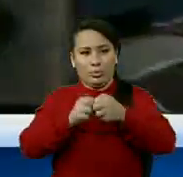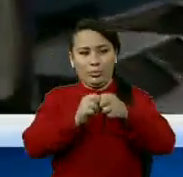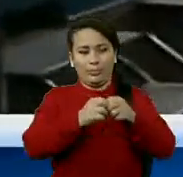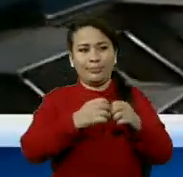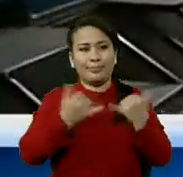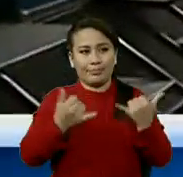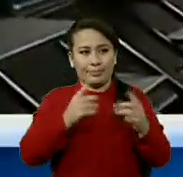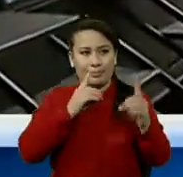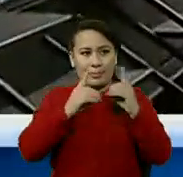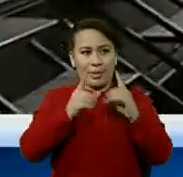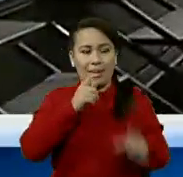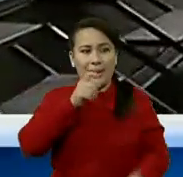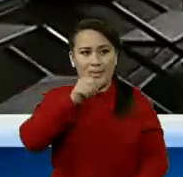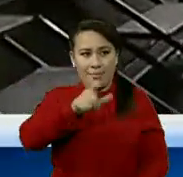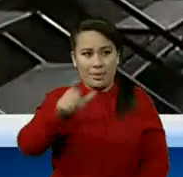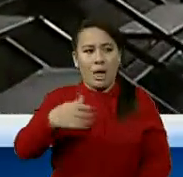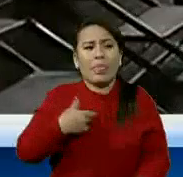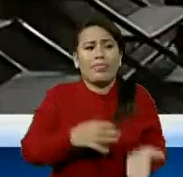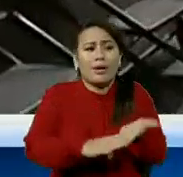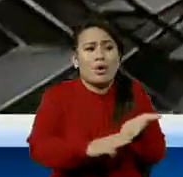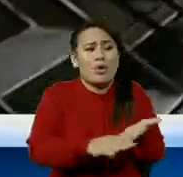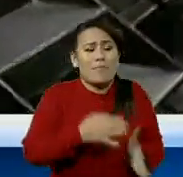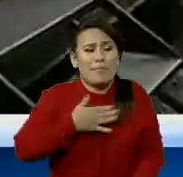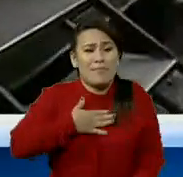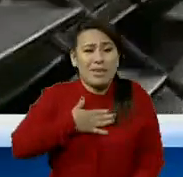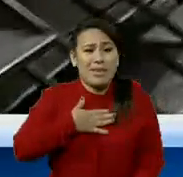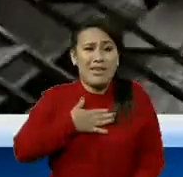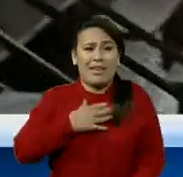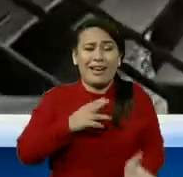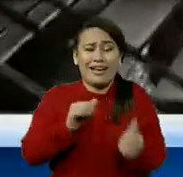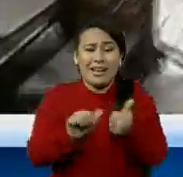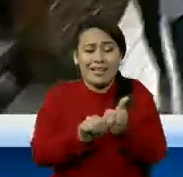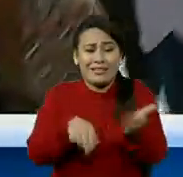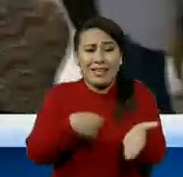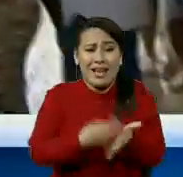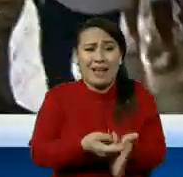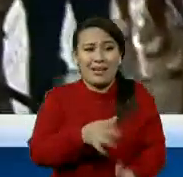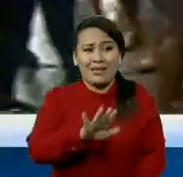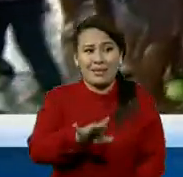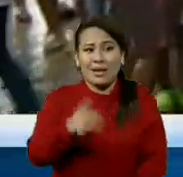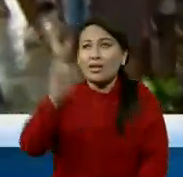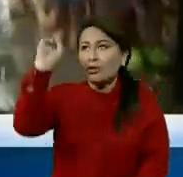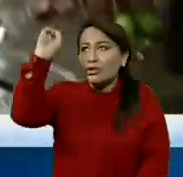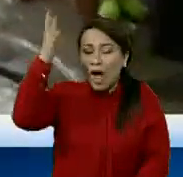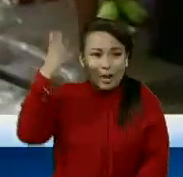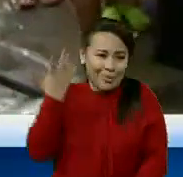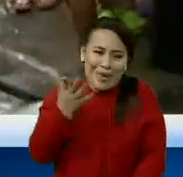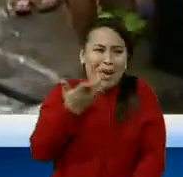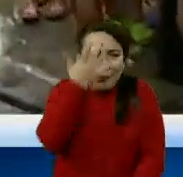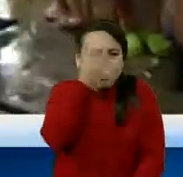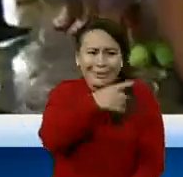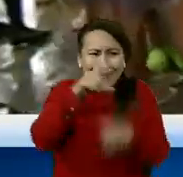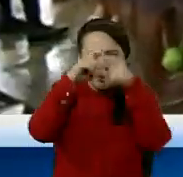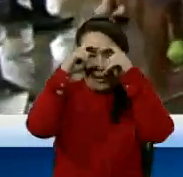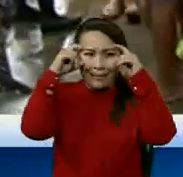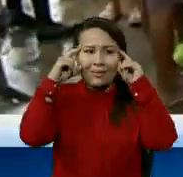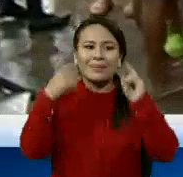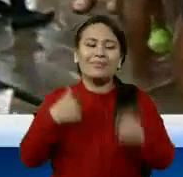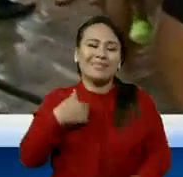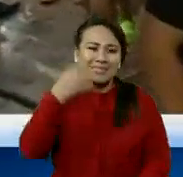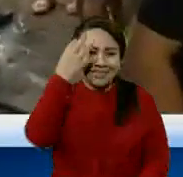Dialogamos con los habitantes del sector. Disculpa. Caballero, muy buenos días. No hace sol, pero está engafado. ¿A qué se debe? Que tengo